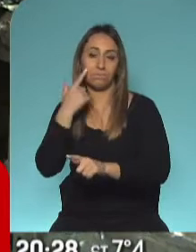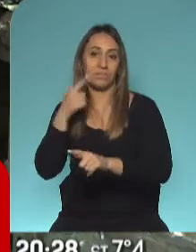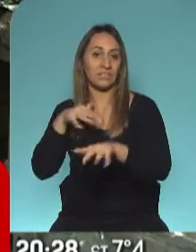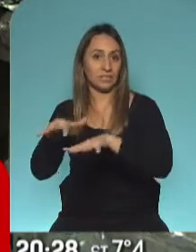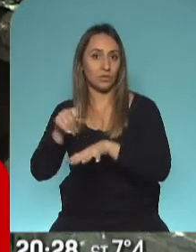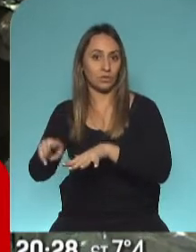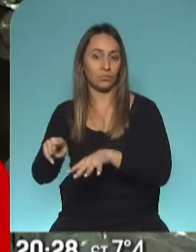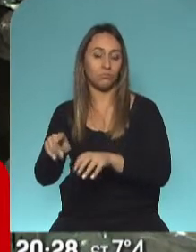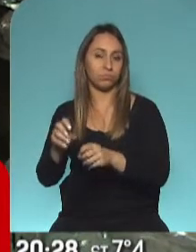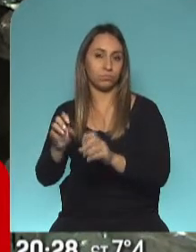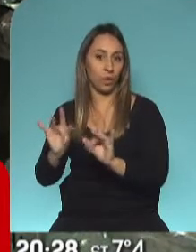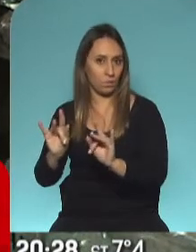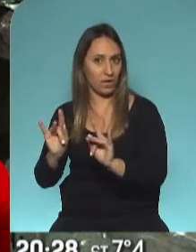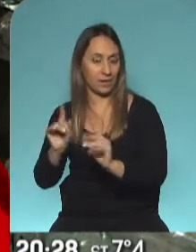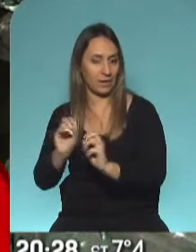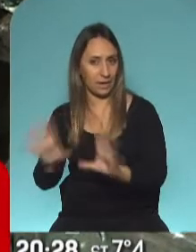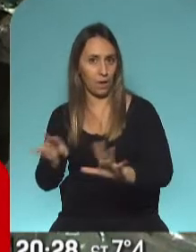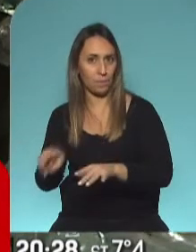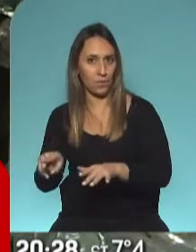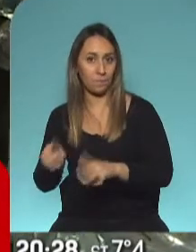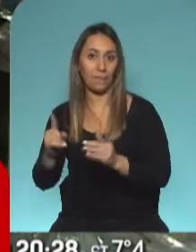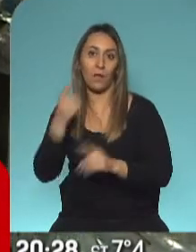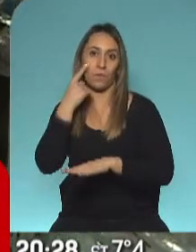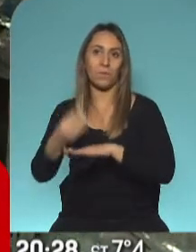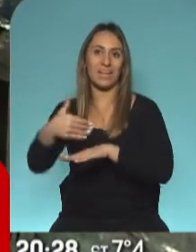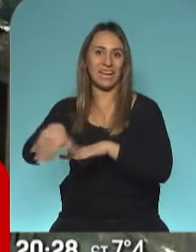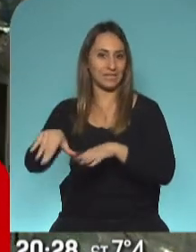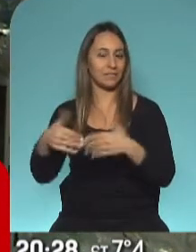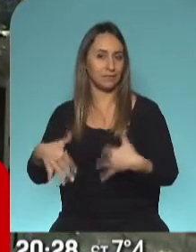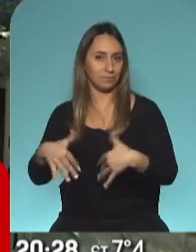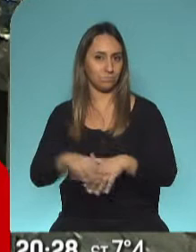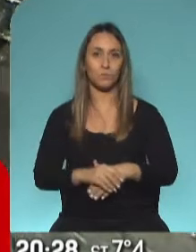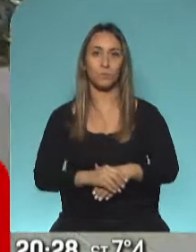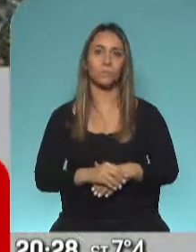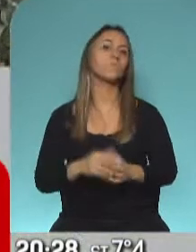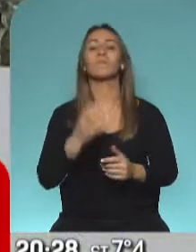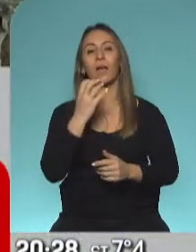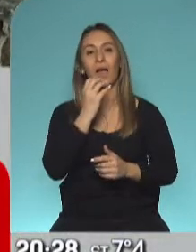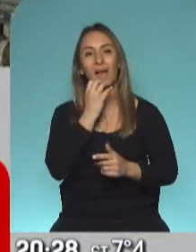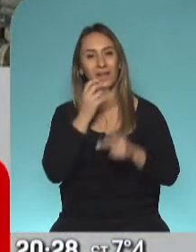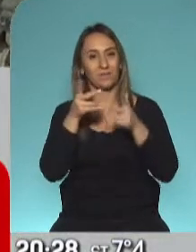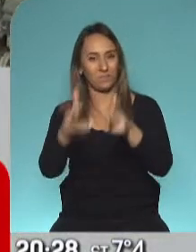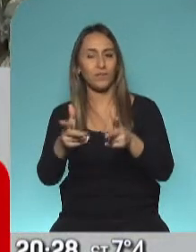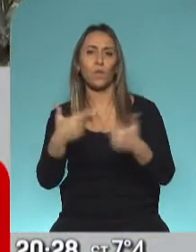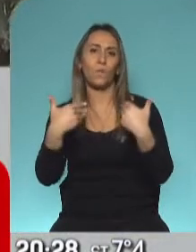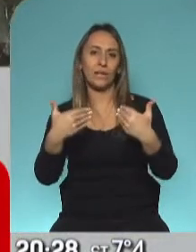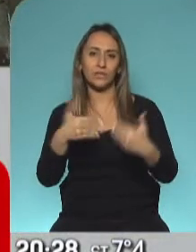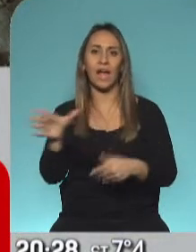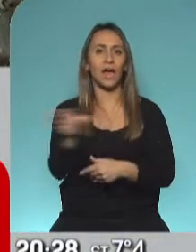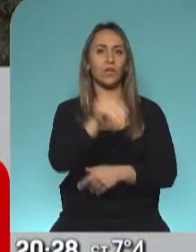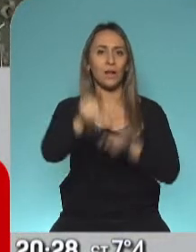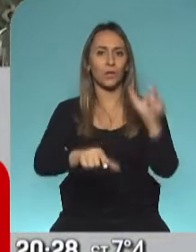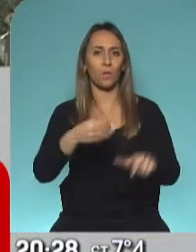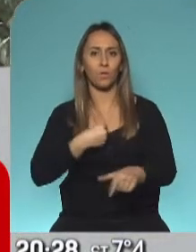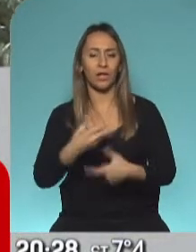tan pero tan extrema como es tener que estar en la calle y desde aquí las felicitaciones a todos los voluntarios que se unan al operativo frío